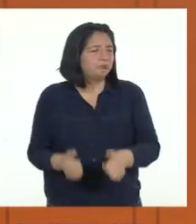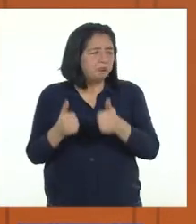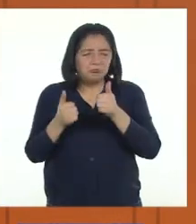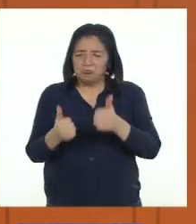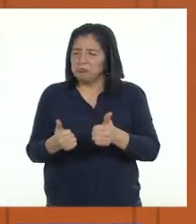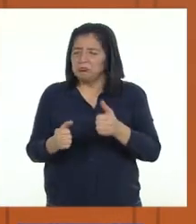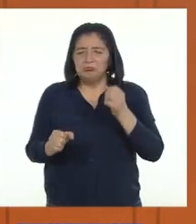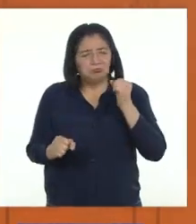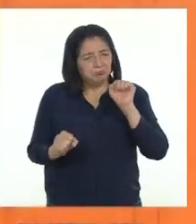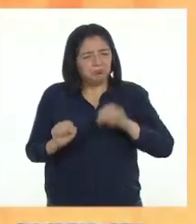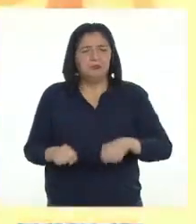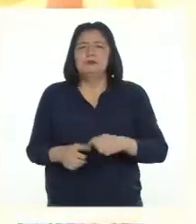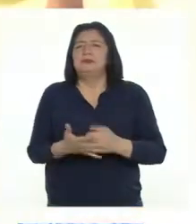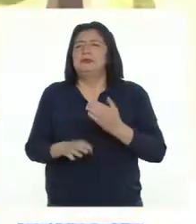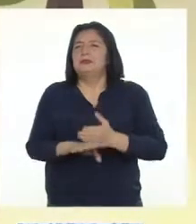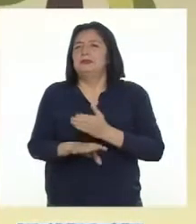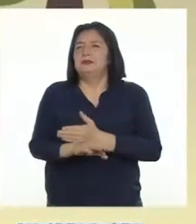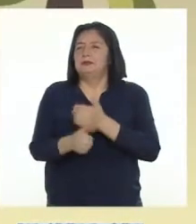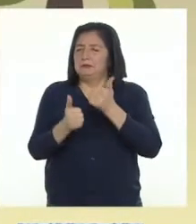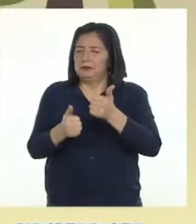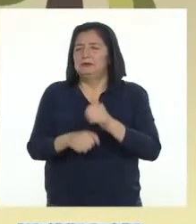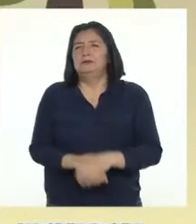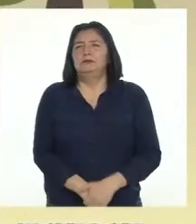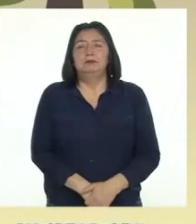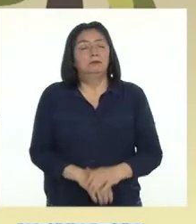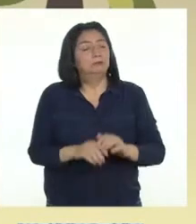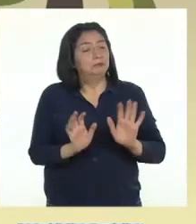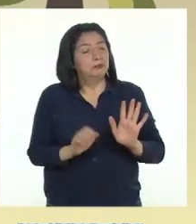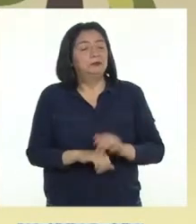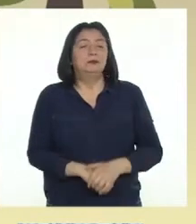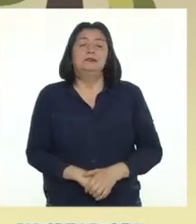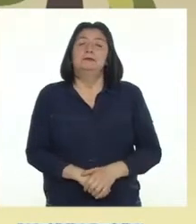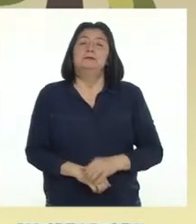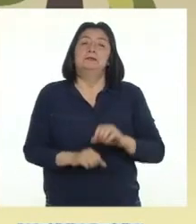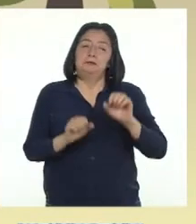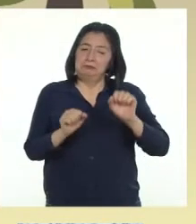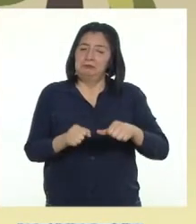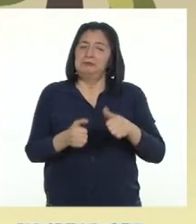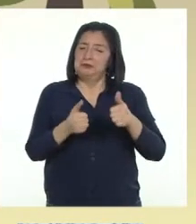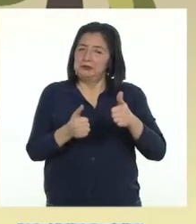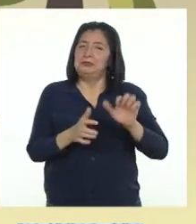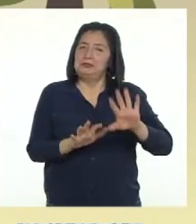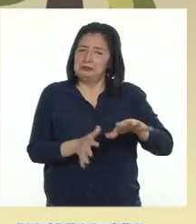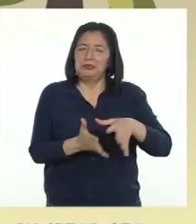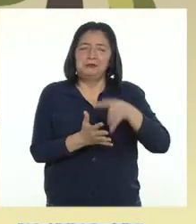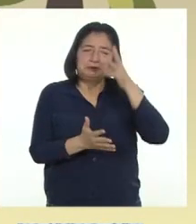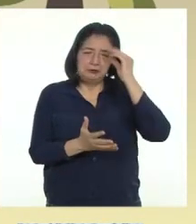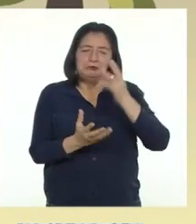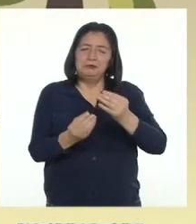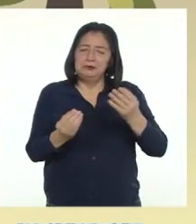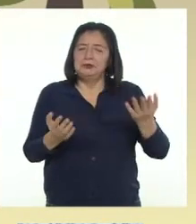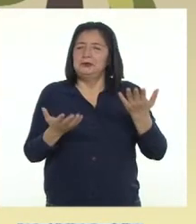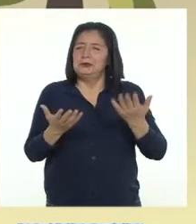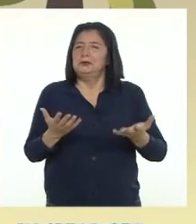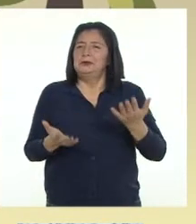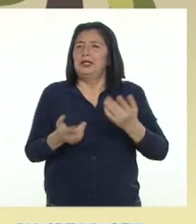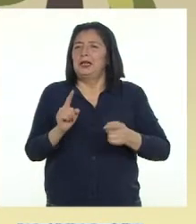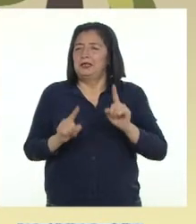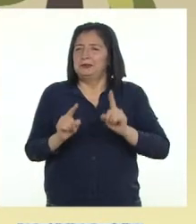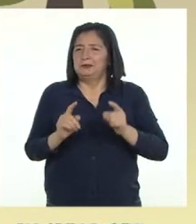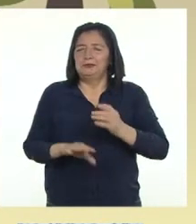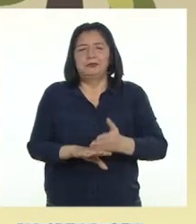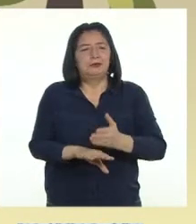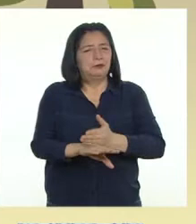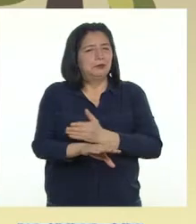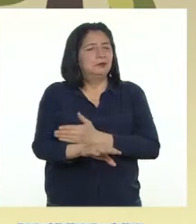gran logro! Bueno, entonces sí han aprendido mucho sobre algunos